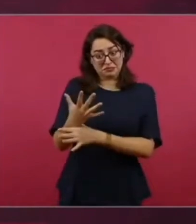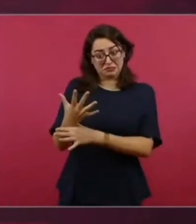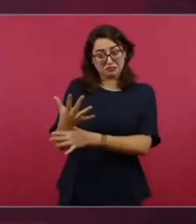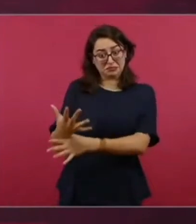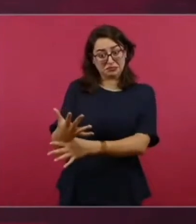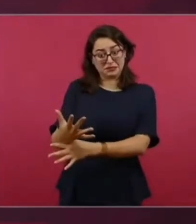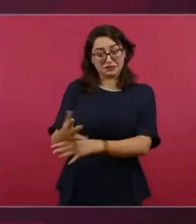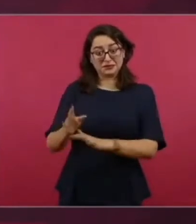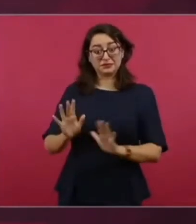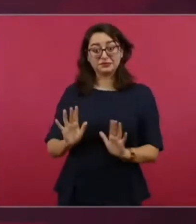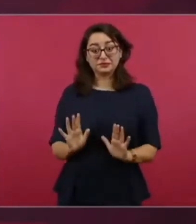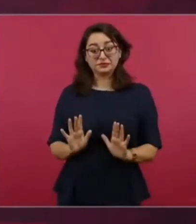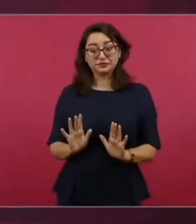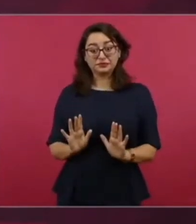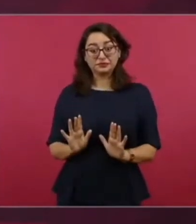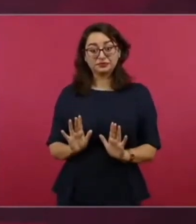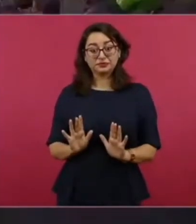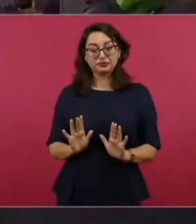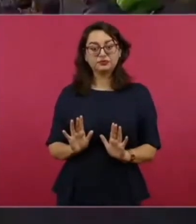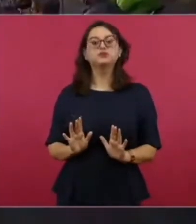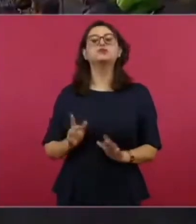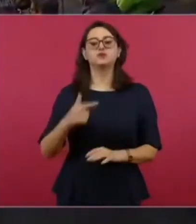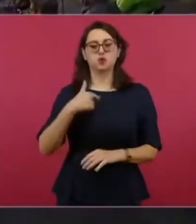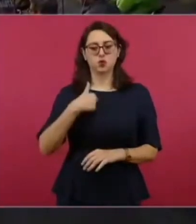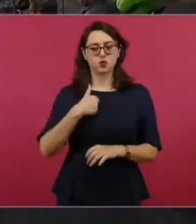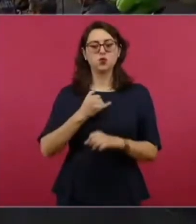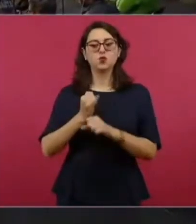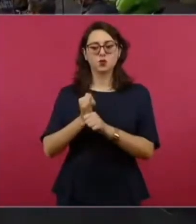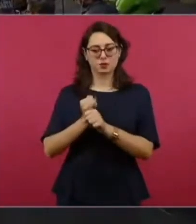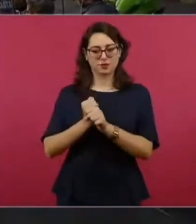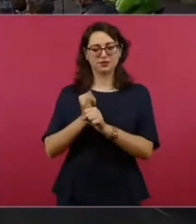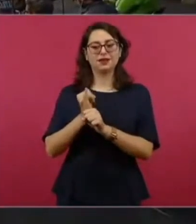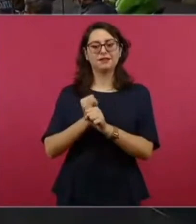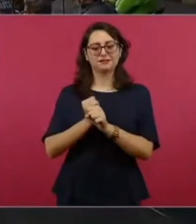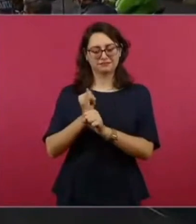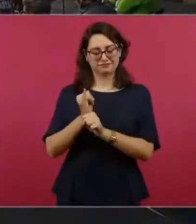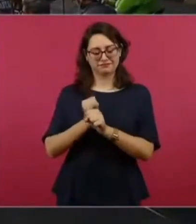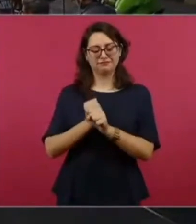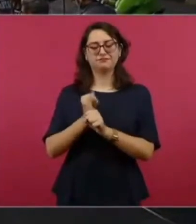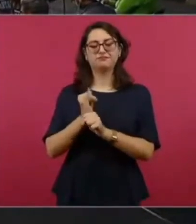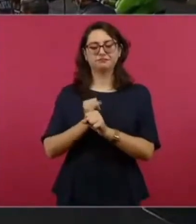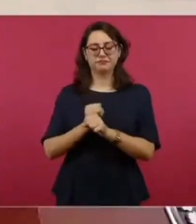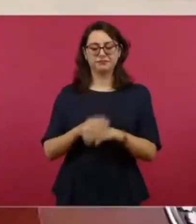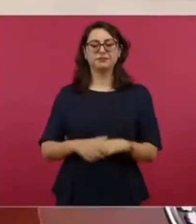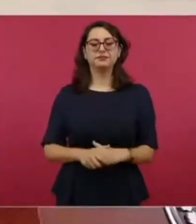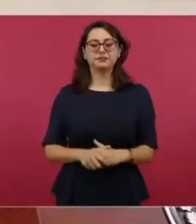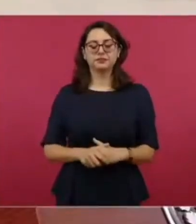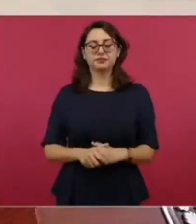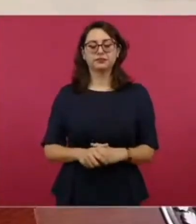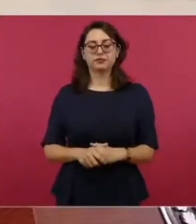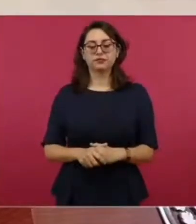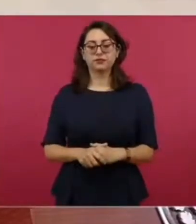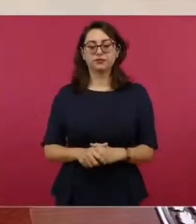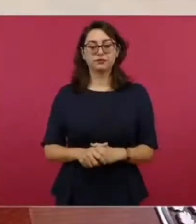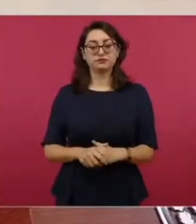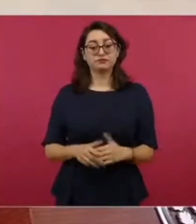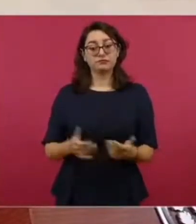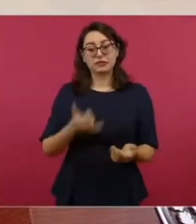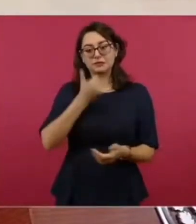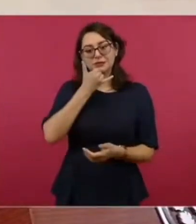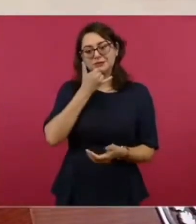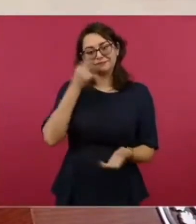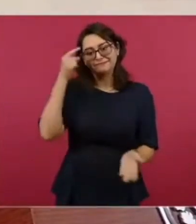lo estoy escuchando Por eso voy a mandarlo a investigar este porque no lo